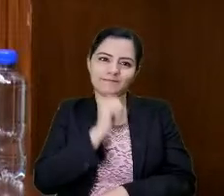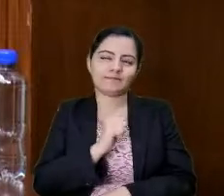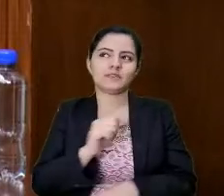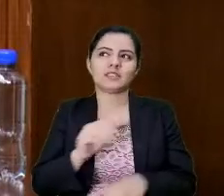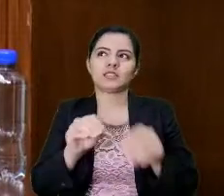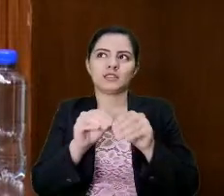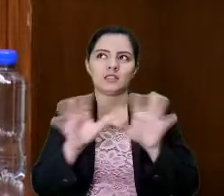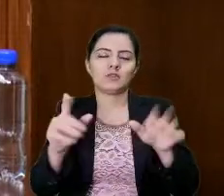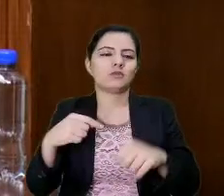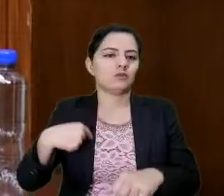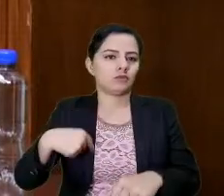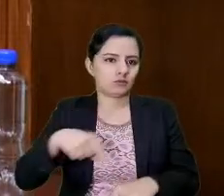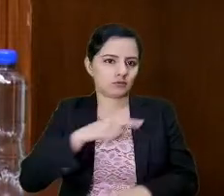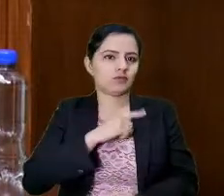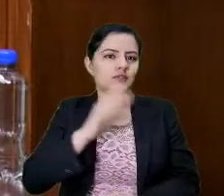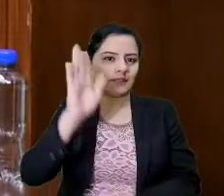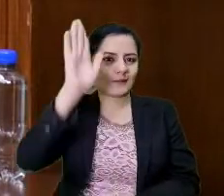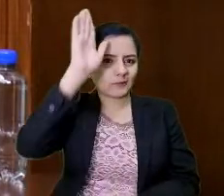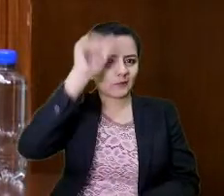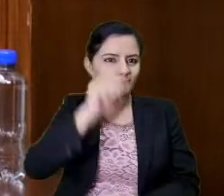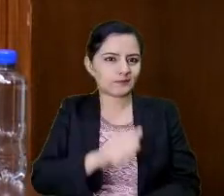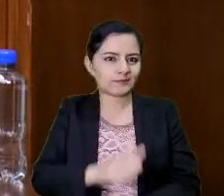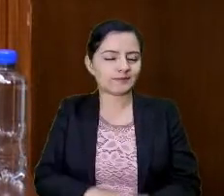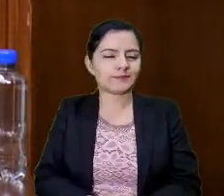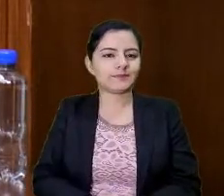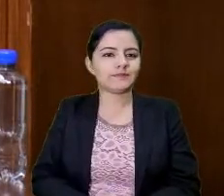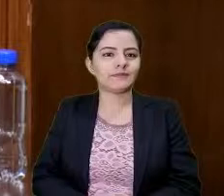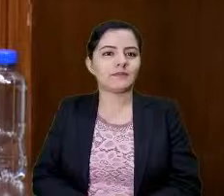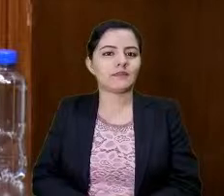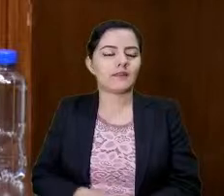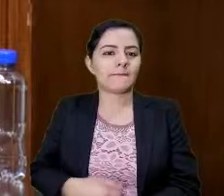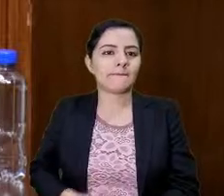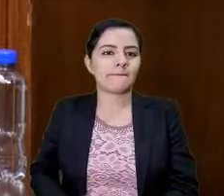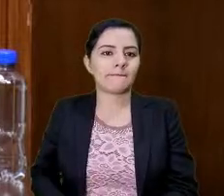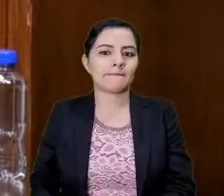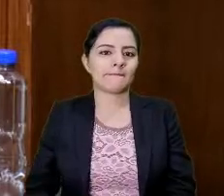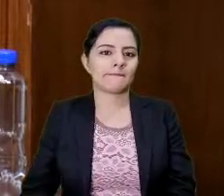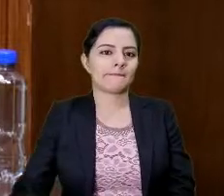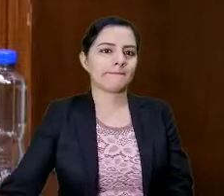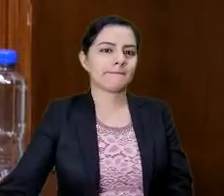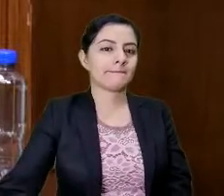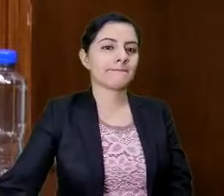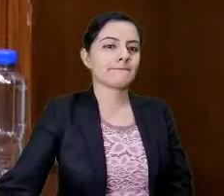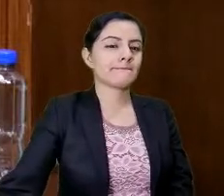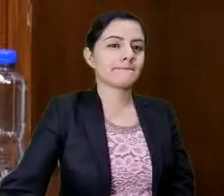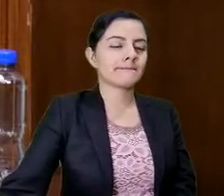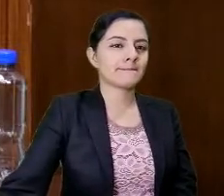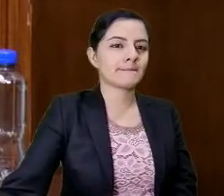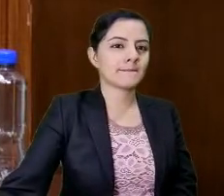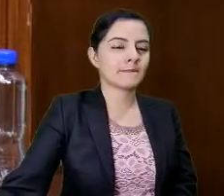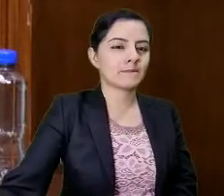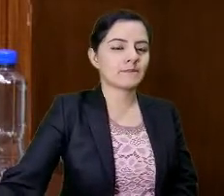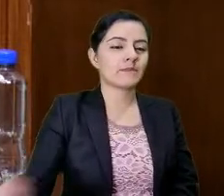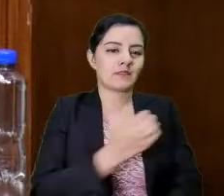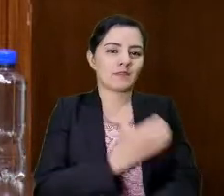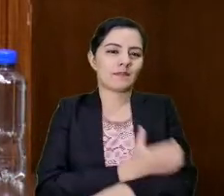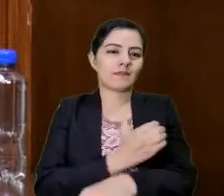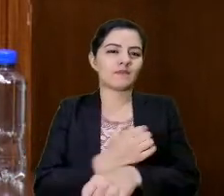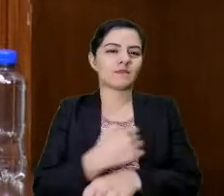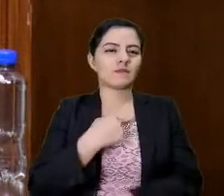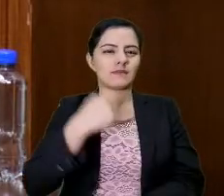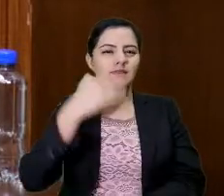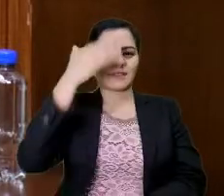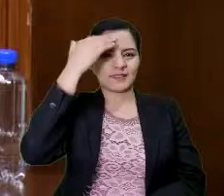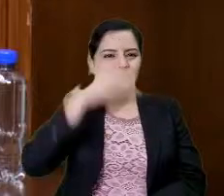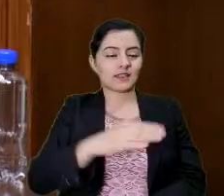nosotros con ese tema. Compañeras y compañeros, sé que este tema que vamos a presentar